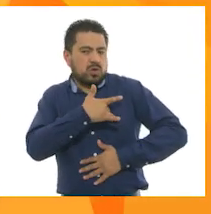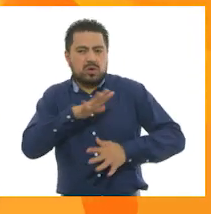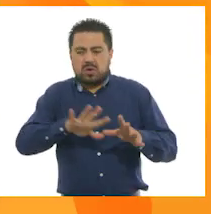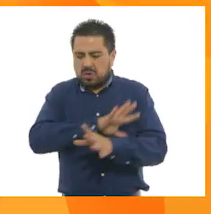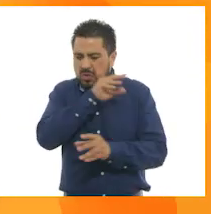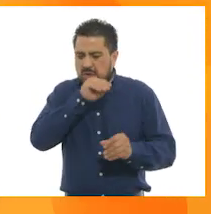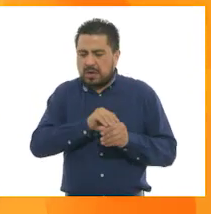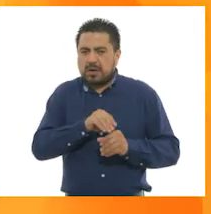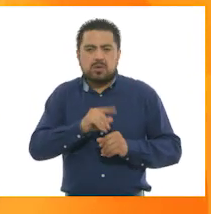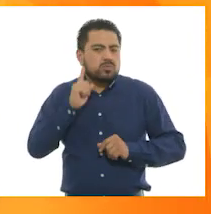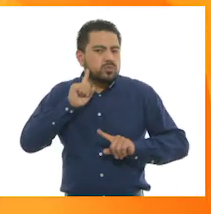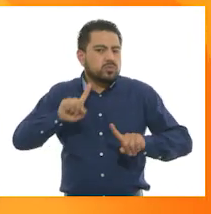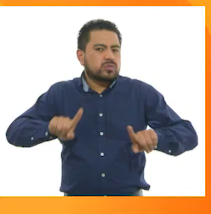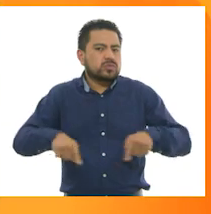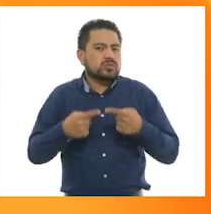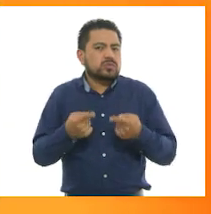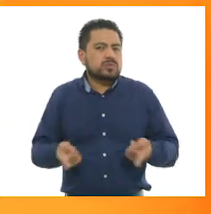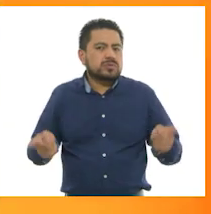lleno de música.